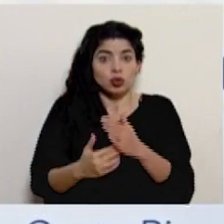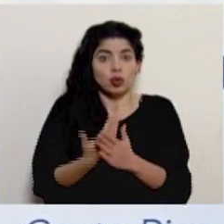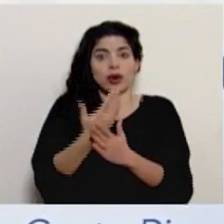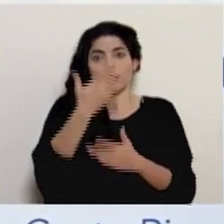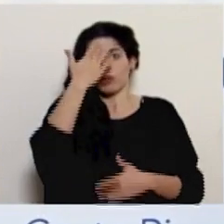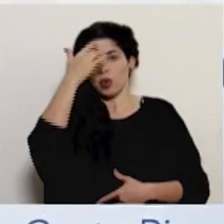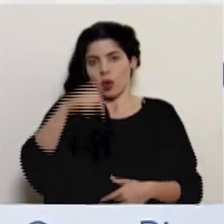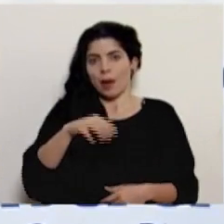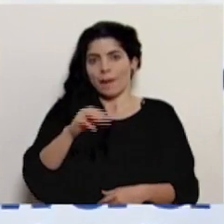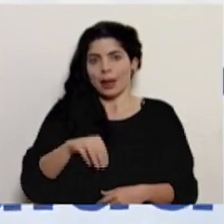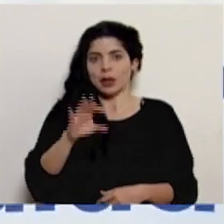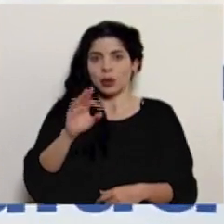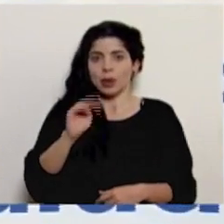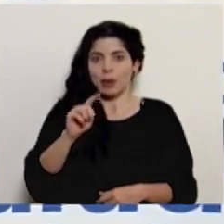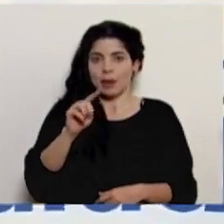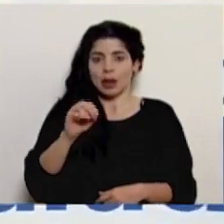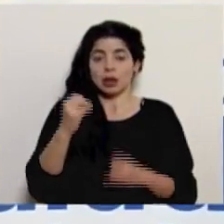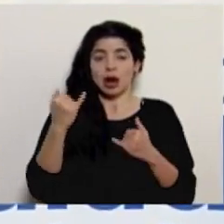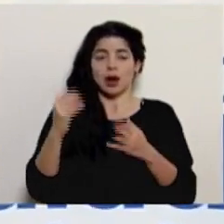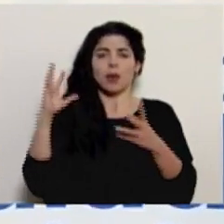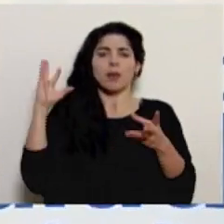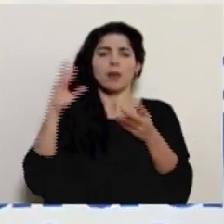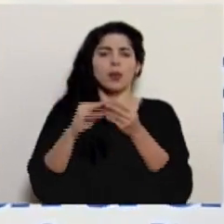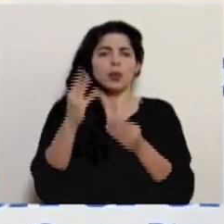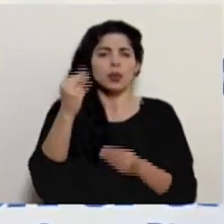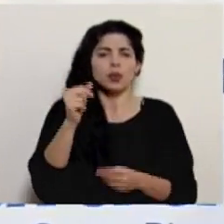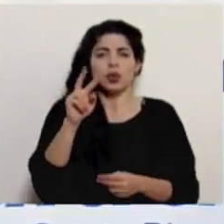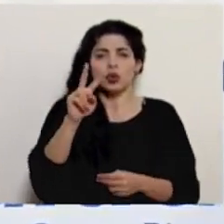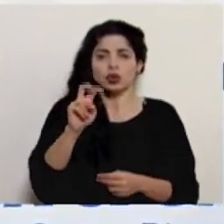hoy martes 9 de marzo, llegándose a un total de